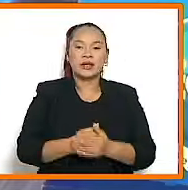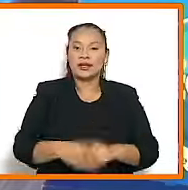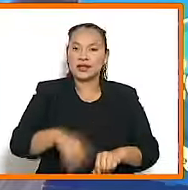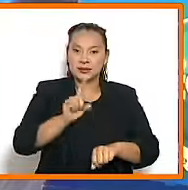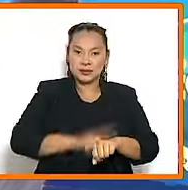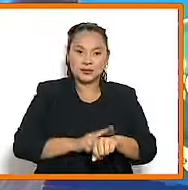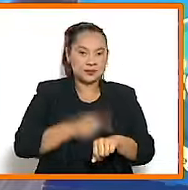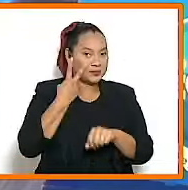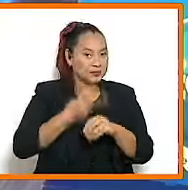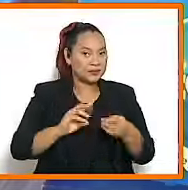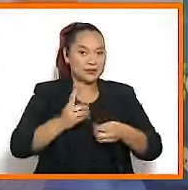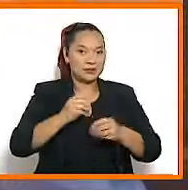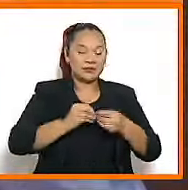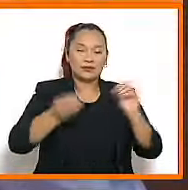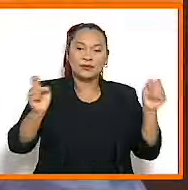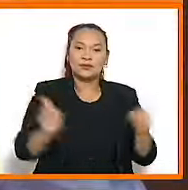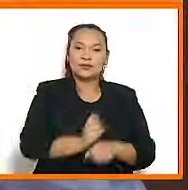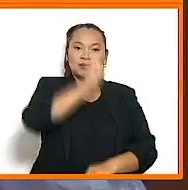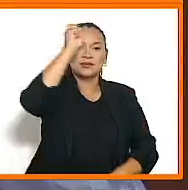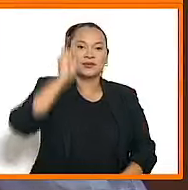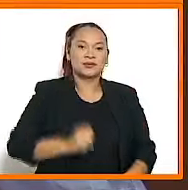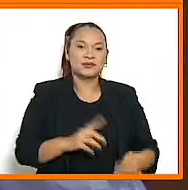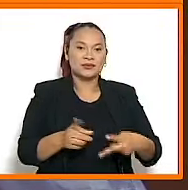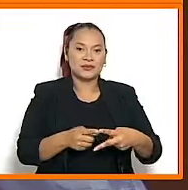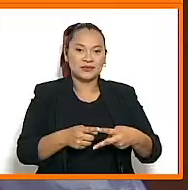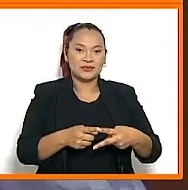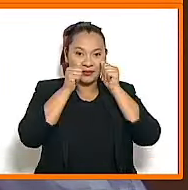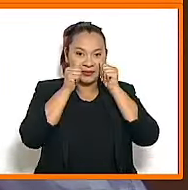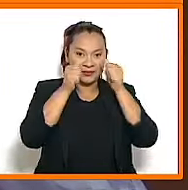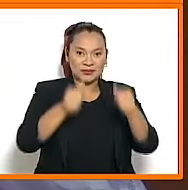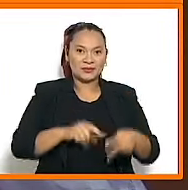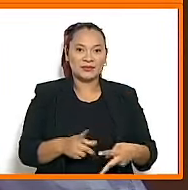1 daremos a conocer tu primer dígito. Atentos.